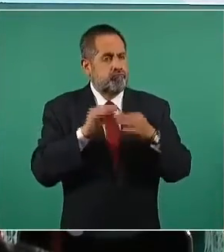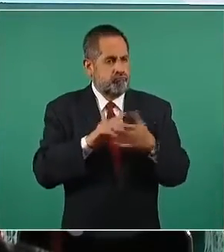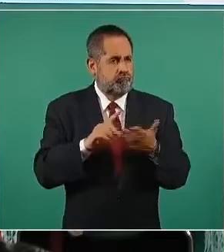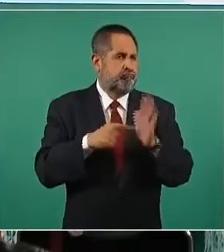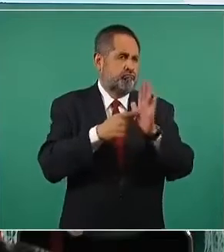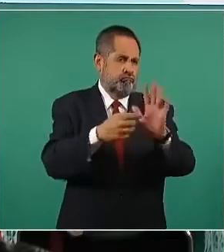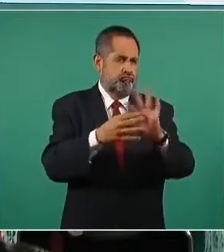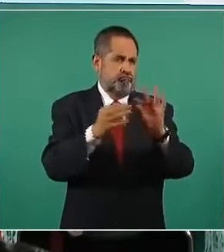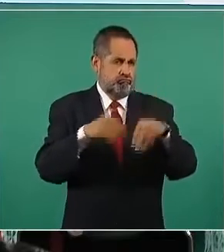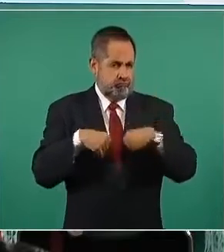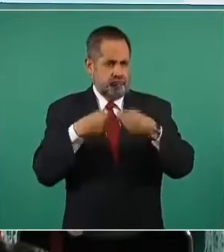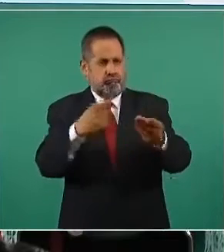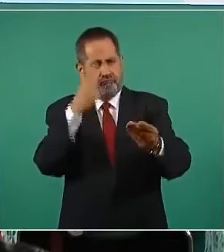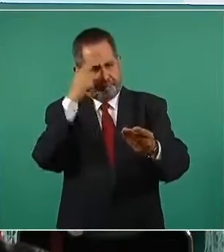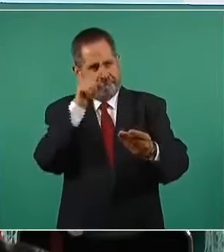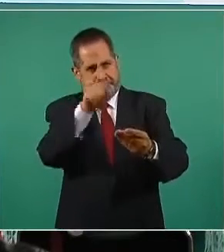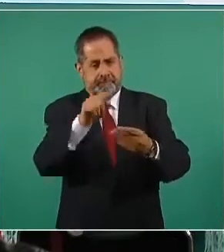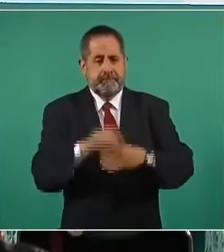exponer